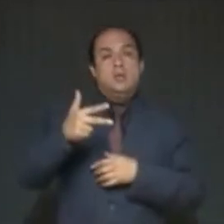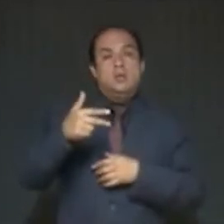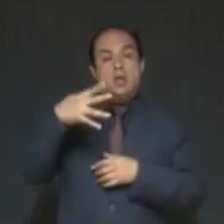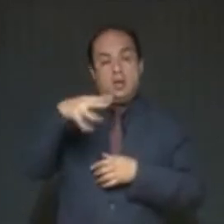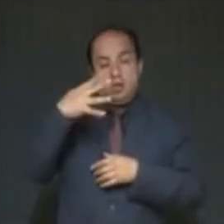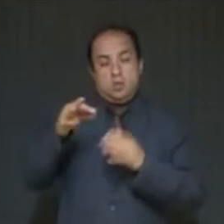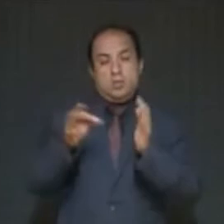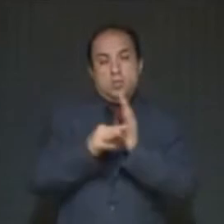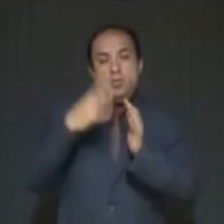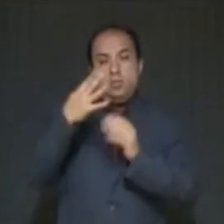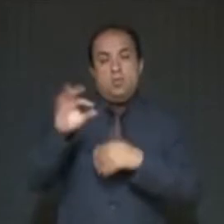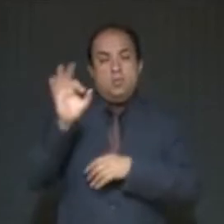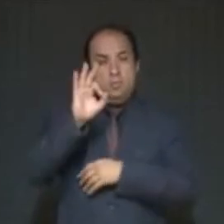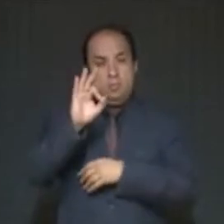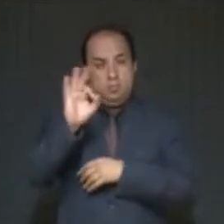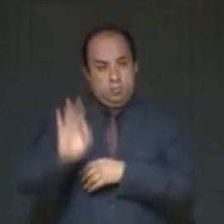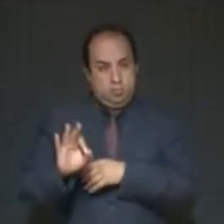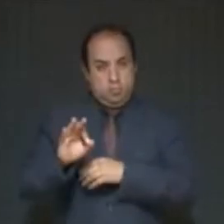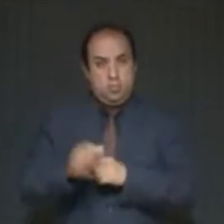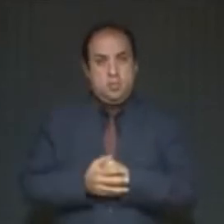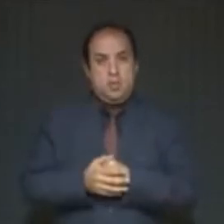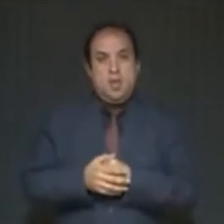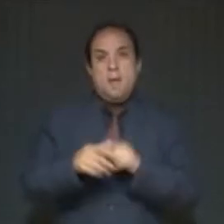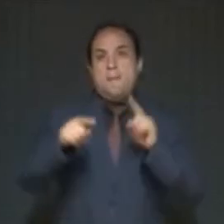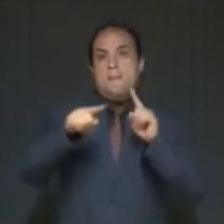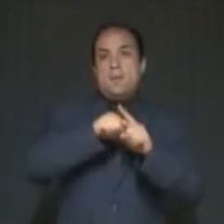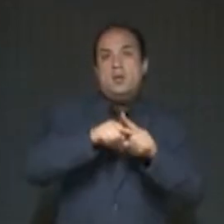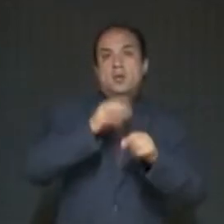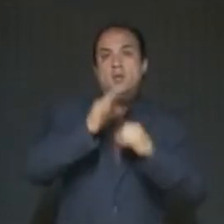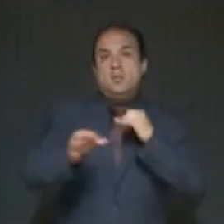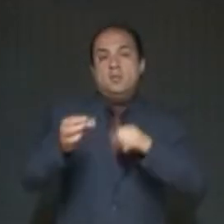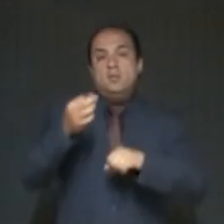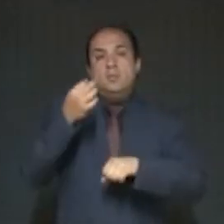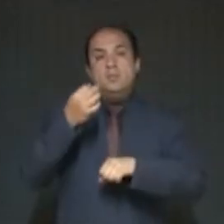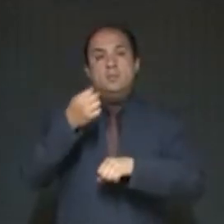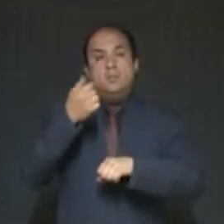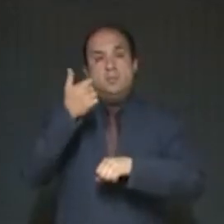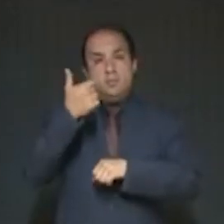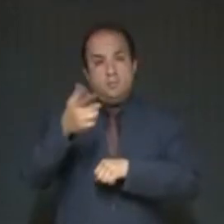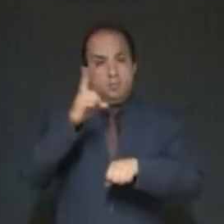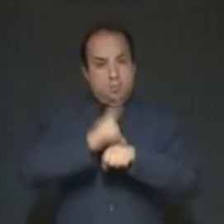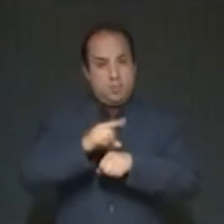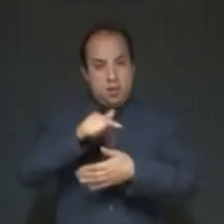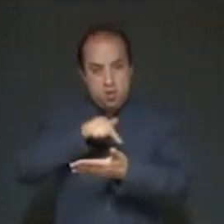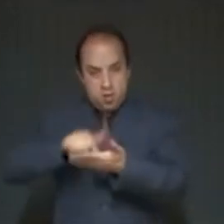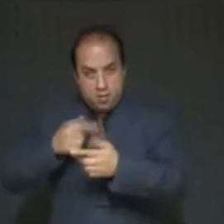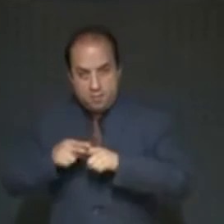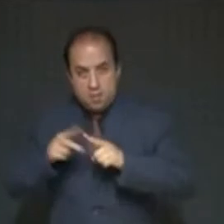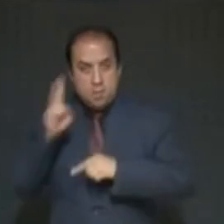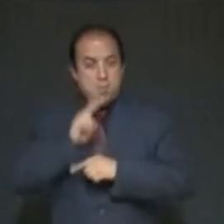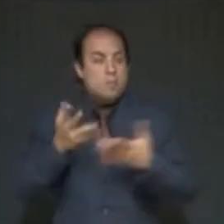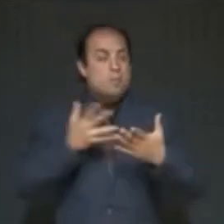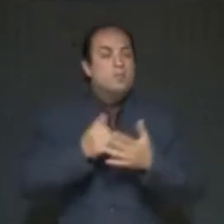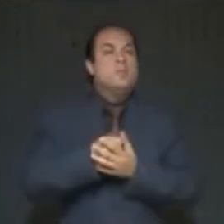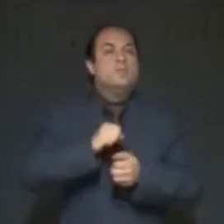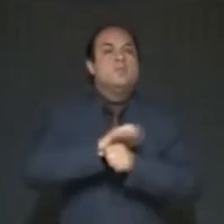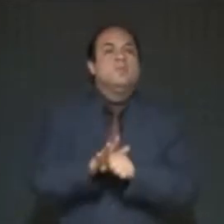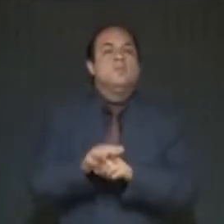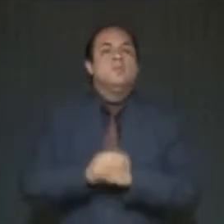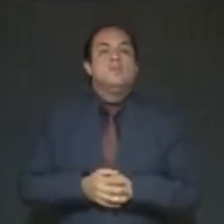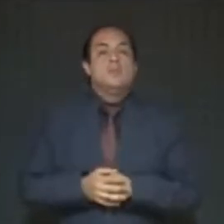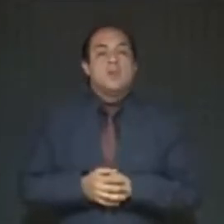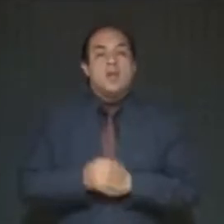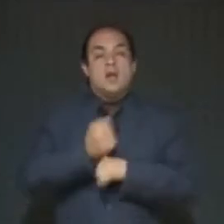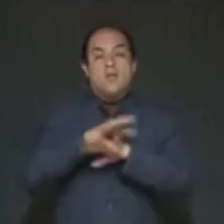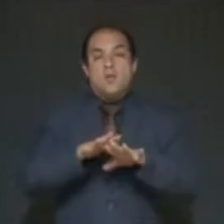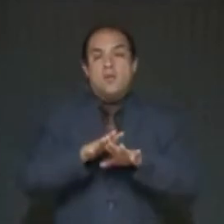nuestra positividad de los últimos 7 días en centros comerciales, macroquioscos, centros de salud. Esta base de datos es la más oportuna que tenemos, está a